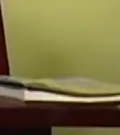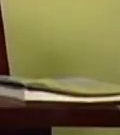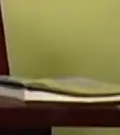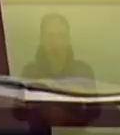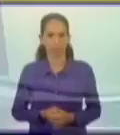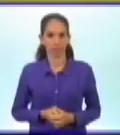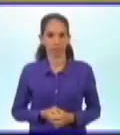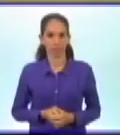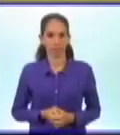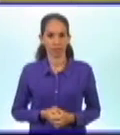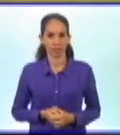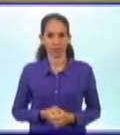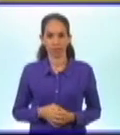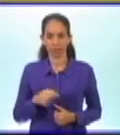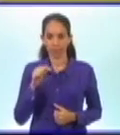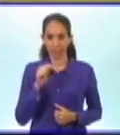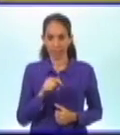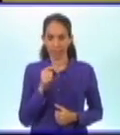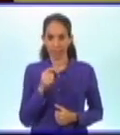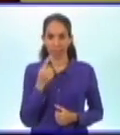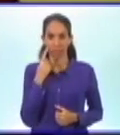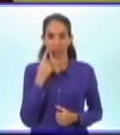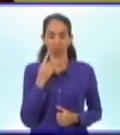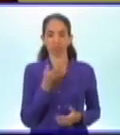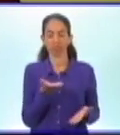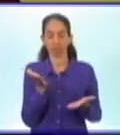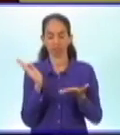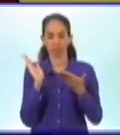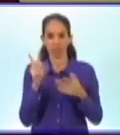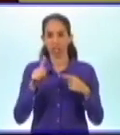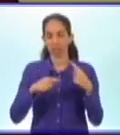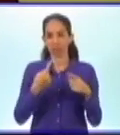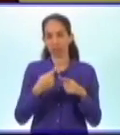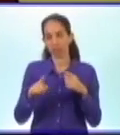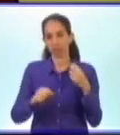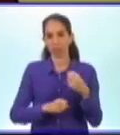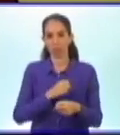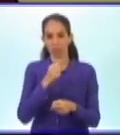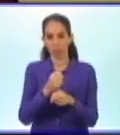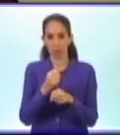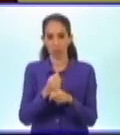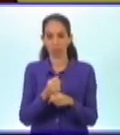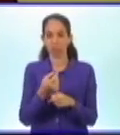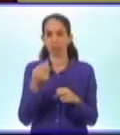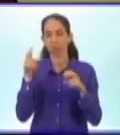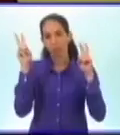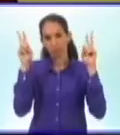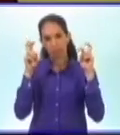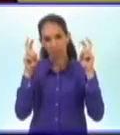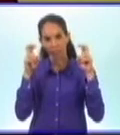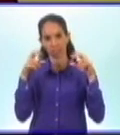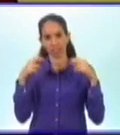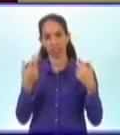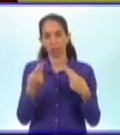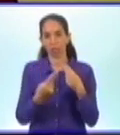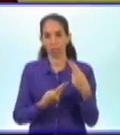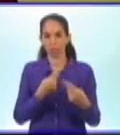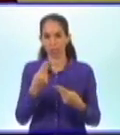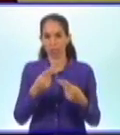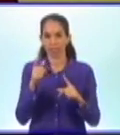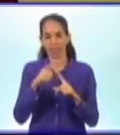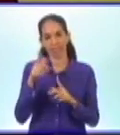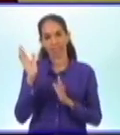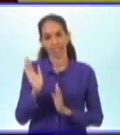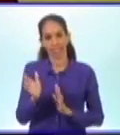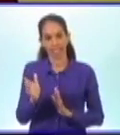Continuamos presentándote otros usos de las comillas que debes considerar a la hora de realizar tus actividades, construir tus